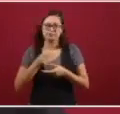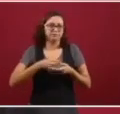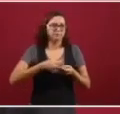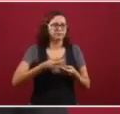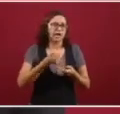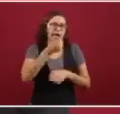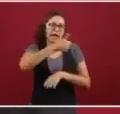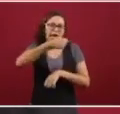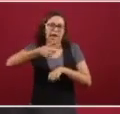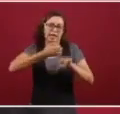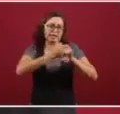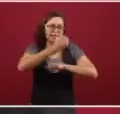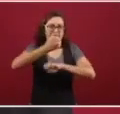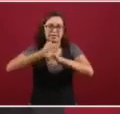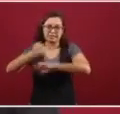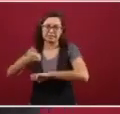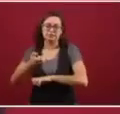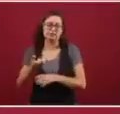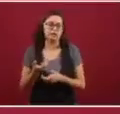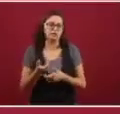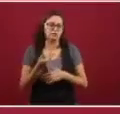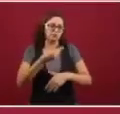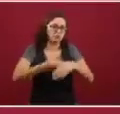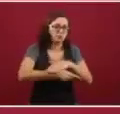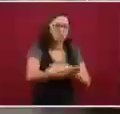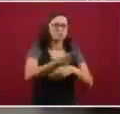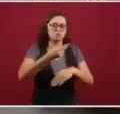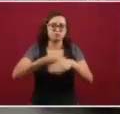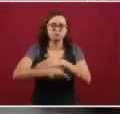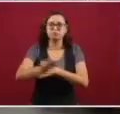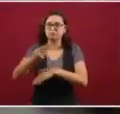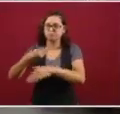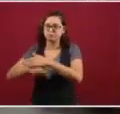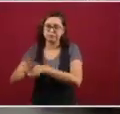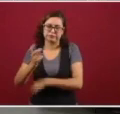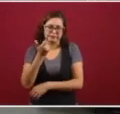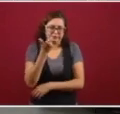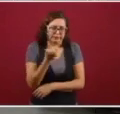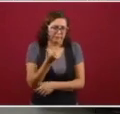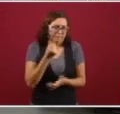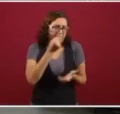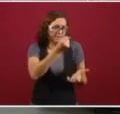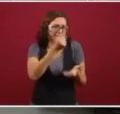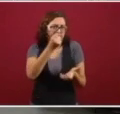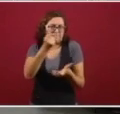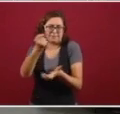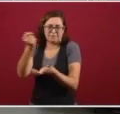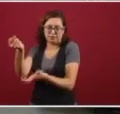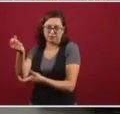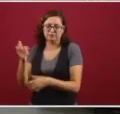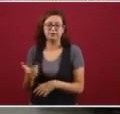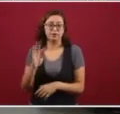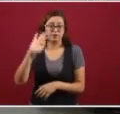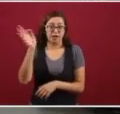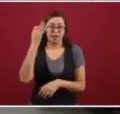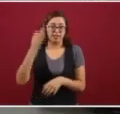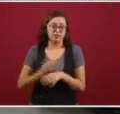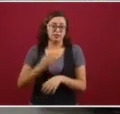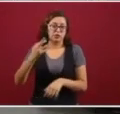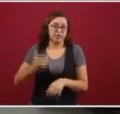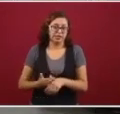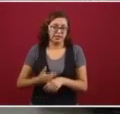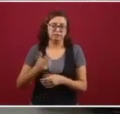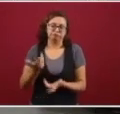a cada estado se le transfieren recursos de la tesorería de la federación, se